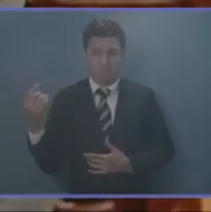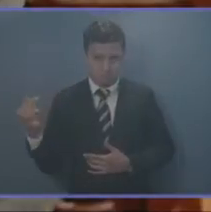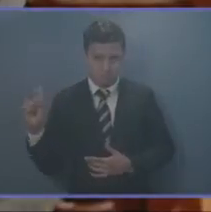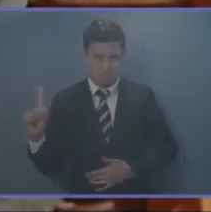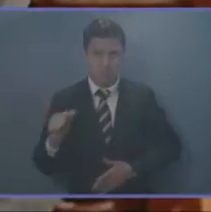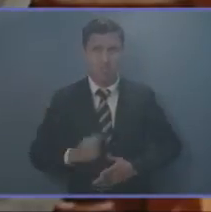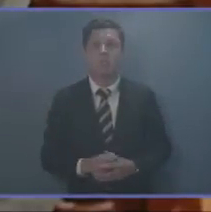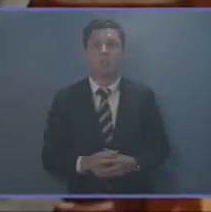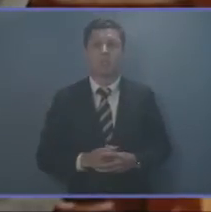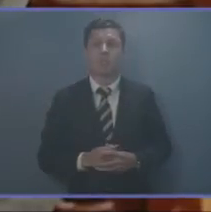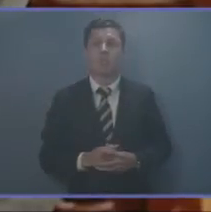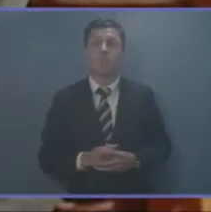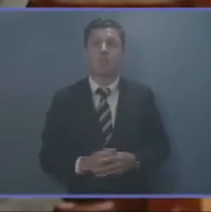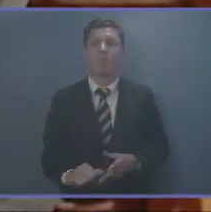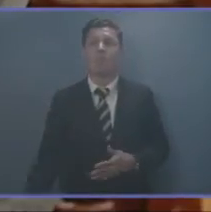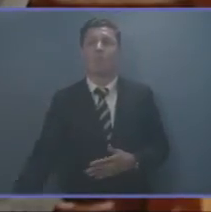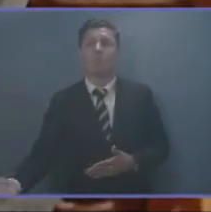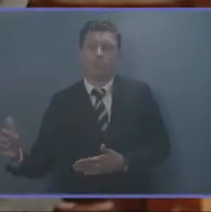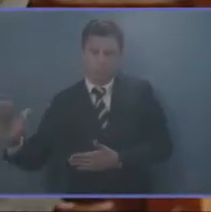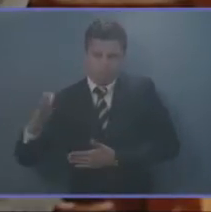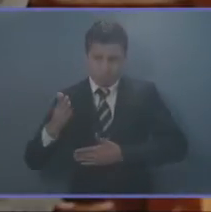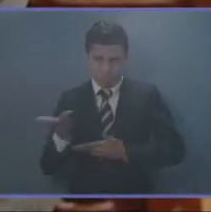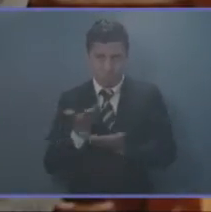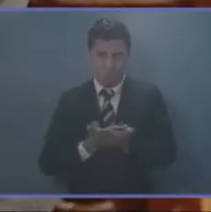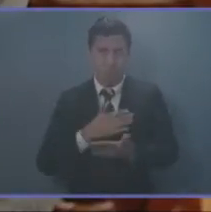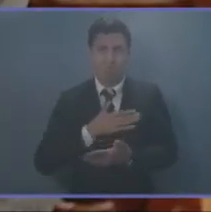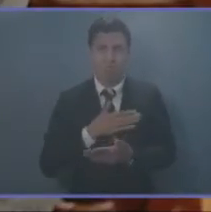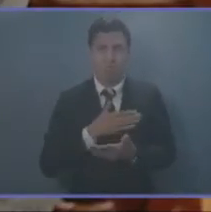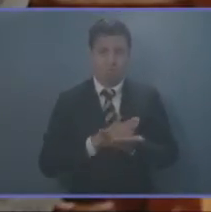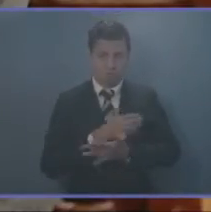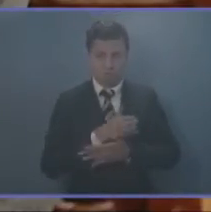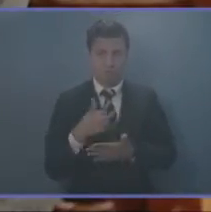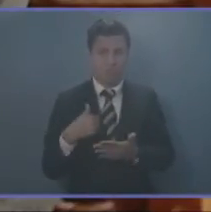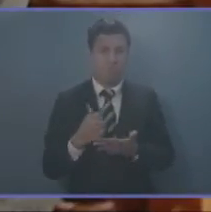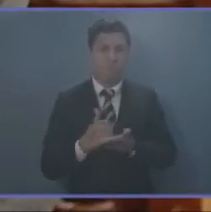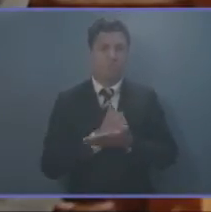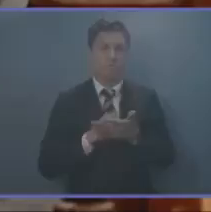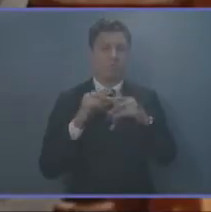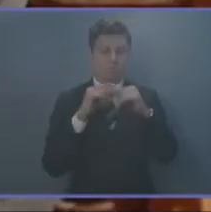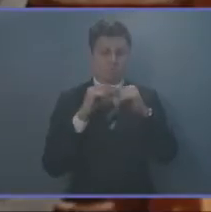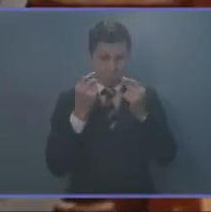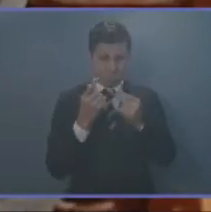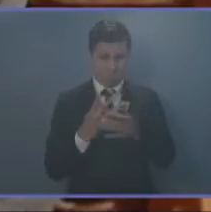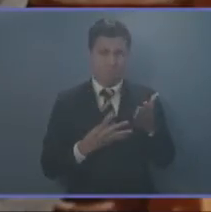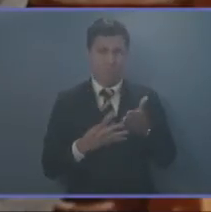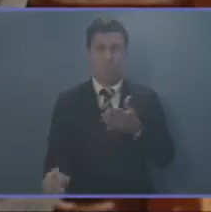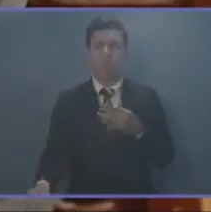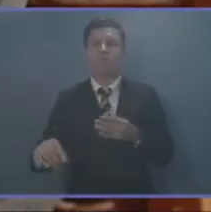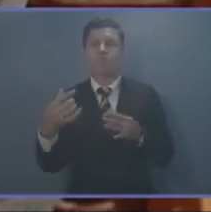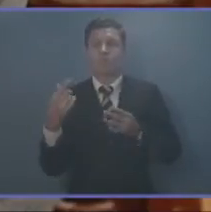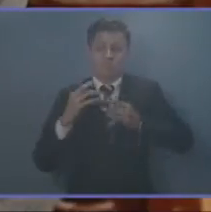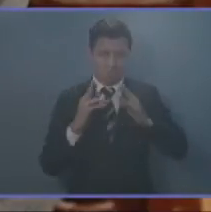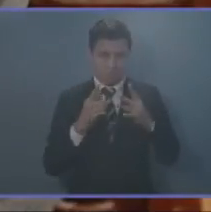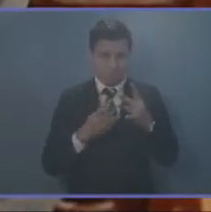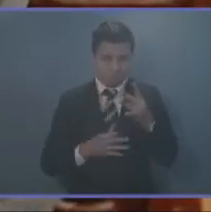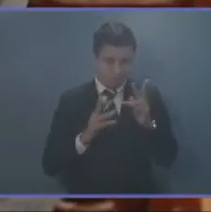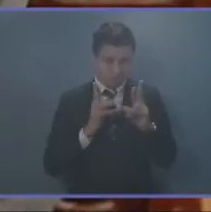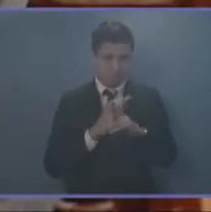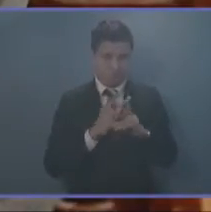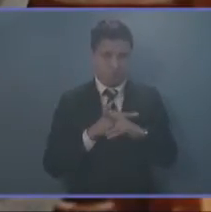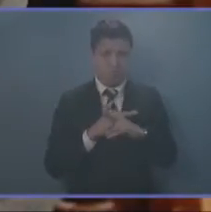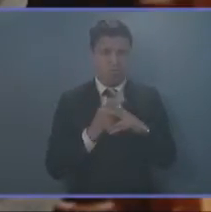874-5-2019-1 que contiene iniciativa del Presidente de la República por medio del Ministro de Hacienda en el sentido de que se reforme la ley del presupuesto en la